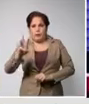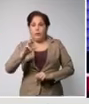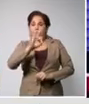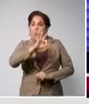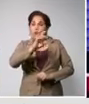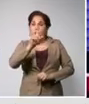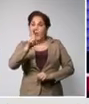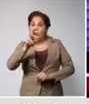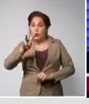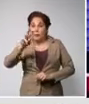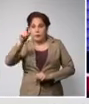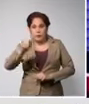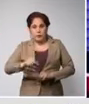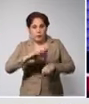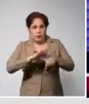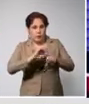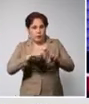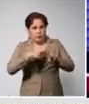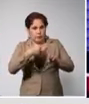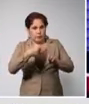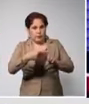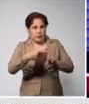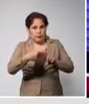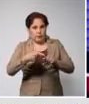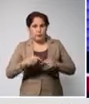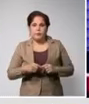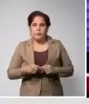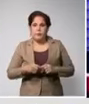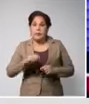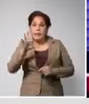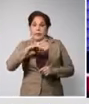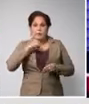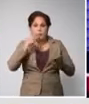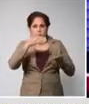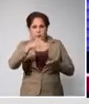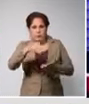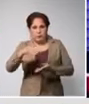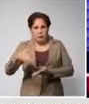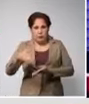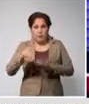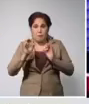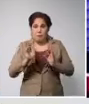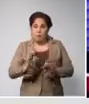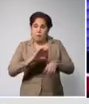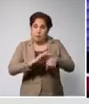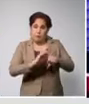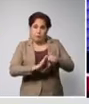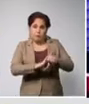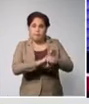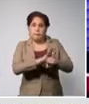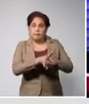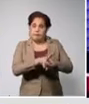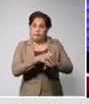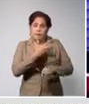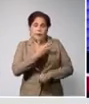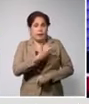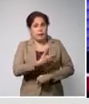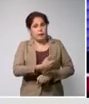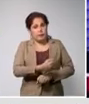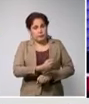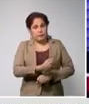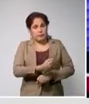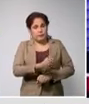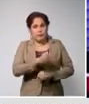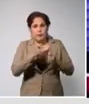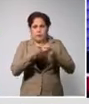813 casos positivos a la COVID-19, 5 fallecidos como consecuencia de la enfermedad. Lamentablemente, siguen siendo